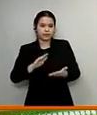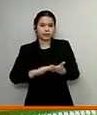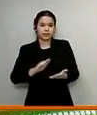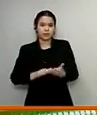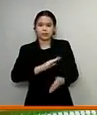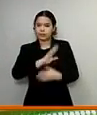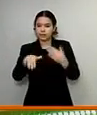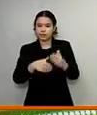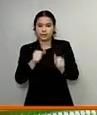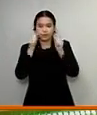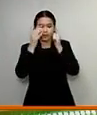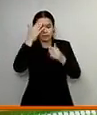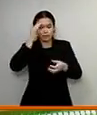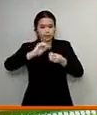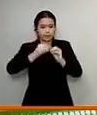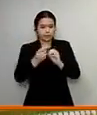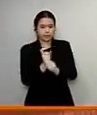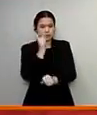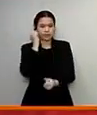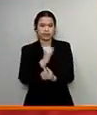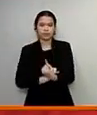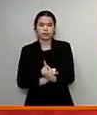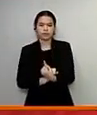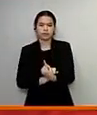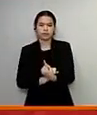que atentos porque vamos a conocer el primer dígito.